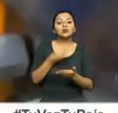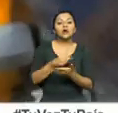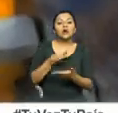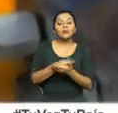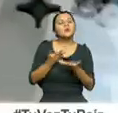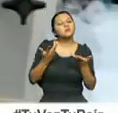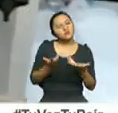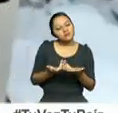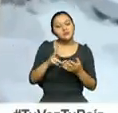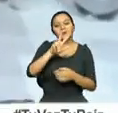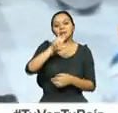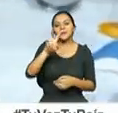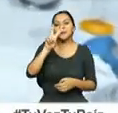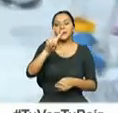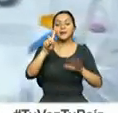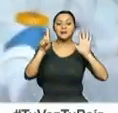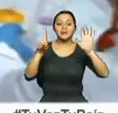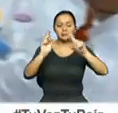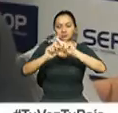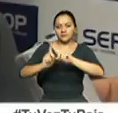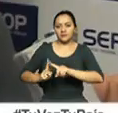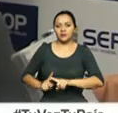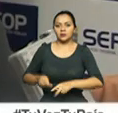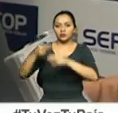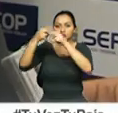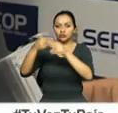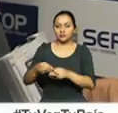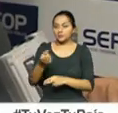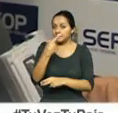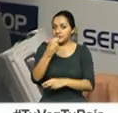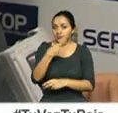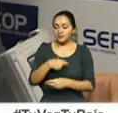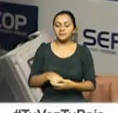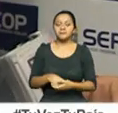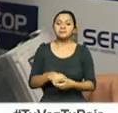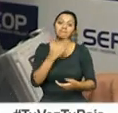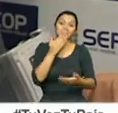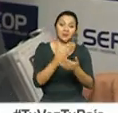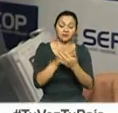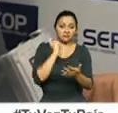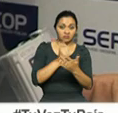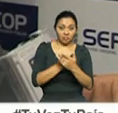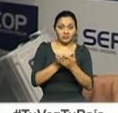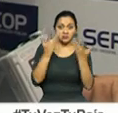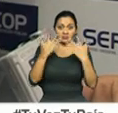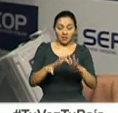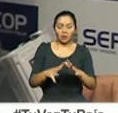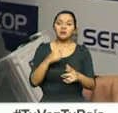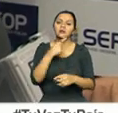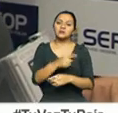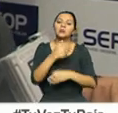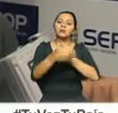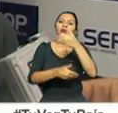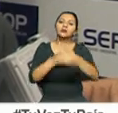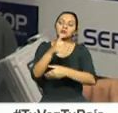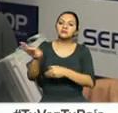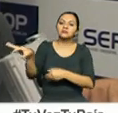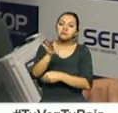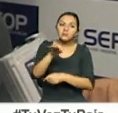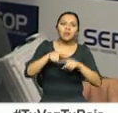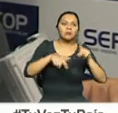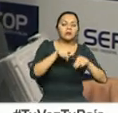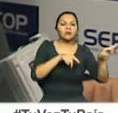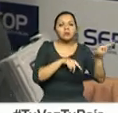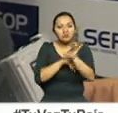más de 326 medicamentos. Gracias a esta compra, ya no dependen de procesos discrecionales, sino que